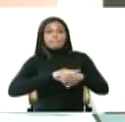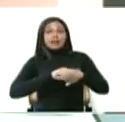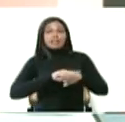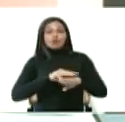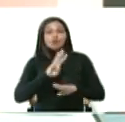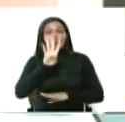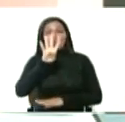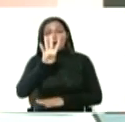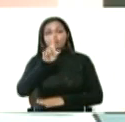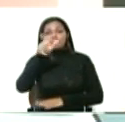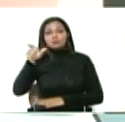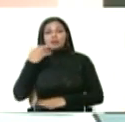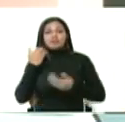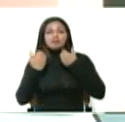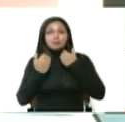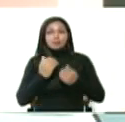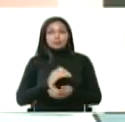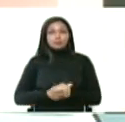4 casos.